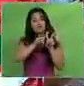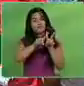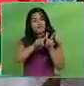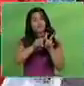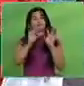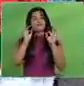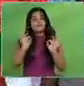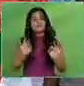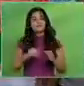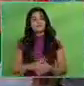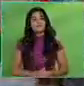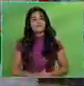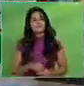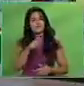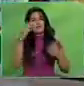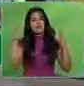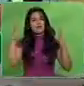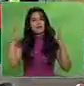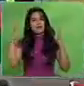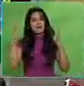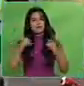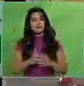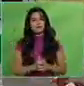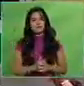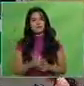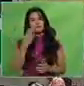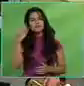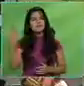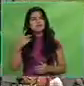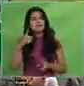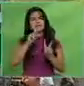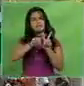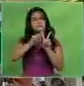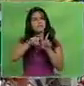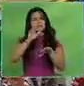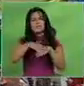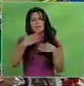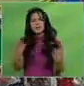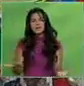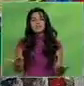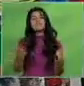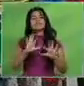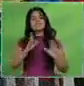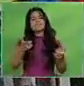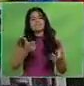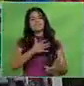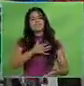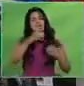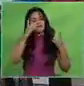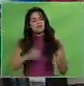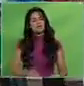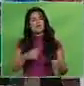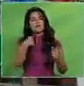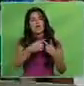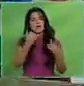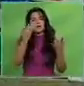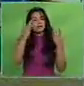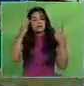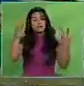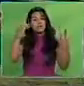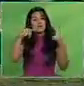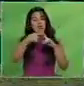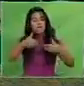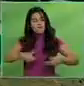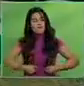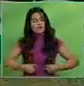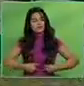Que recordamos, nació por la voluntad, la inteligencia y el